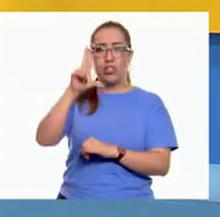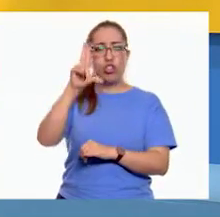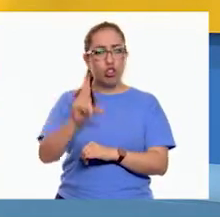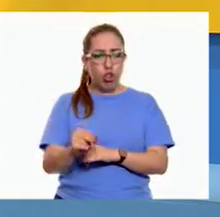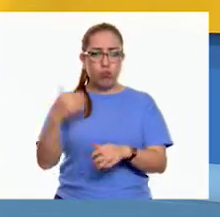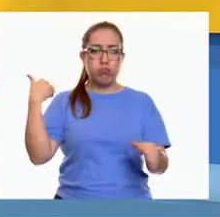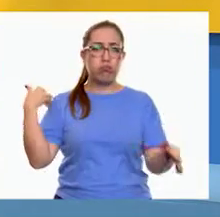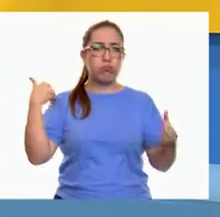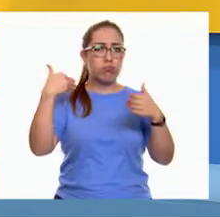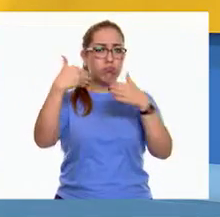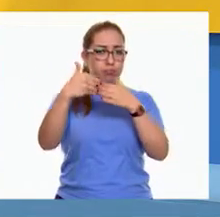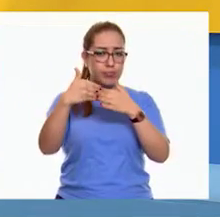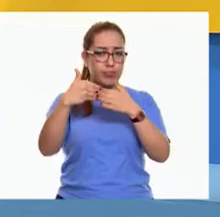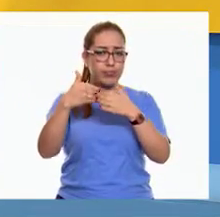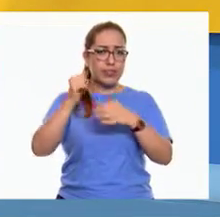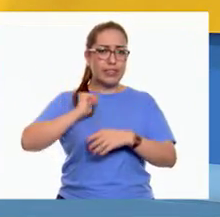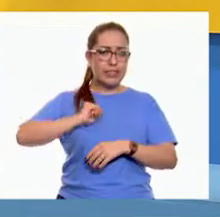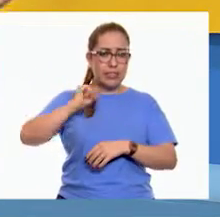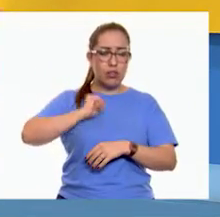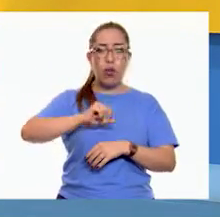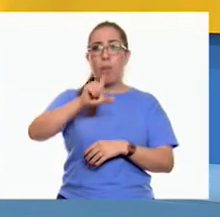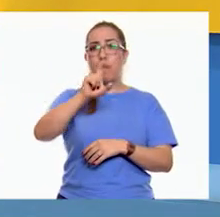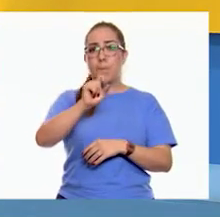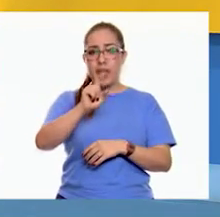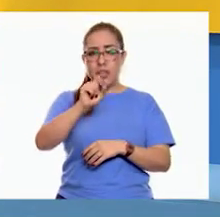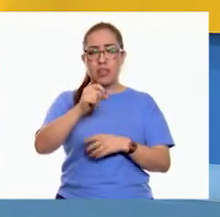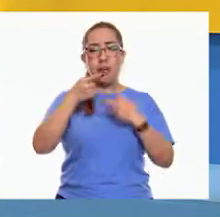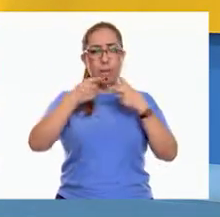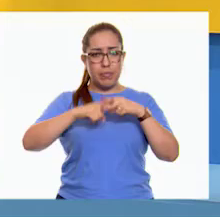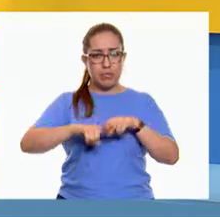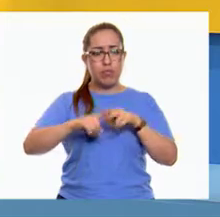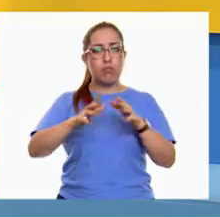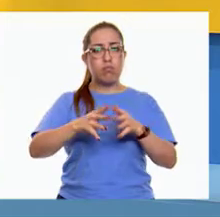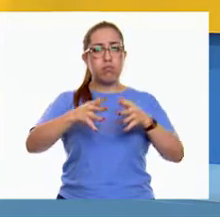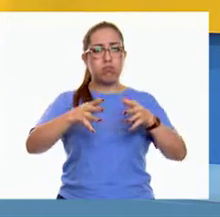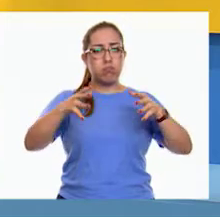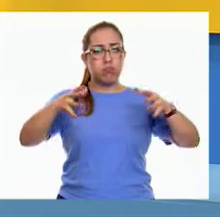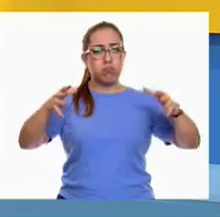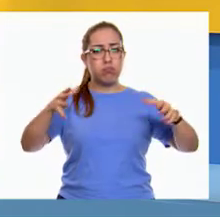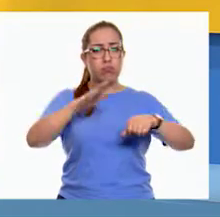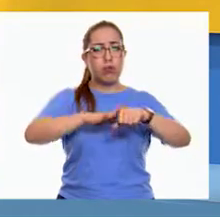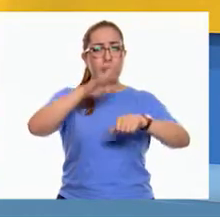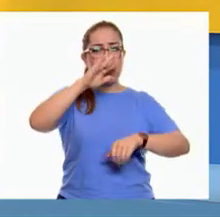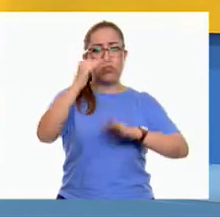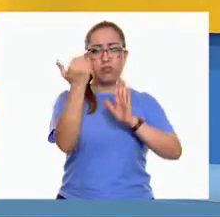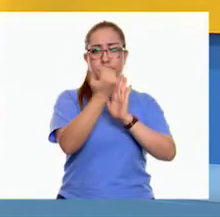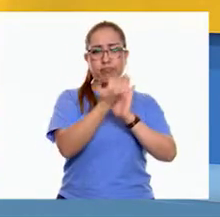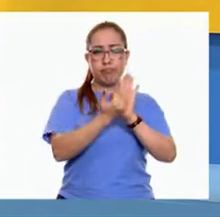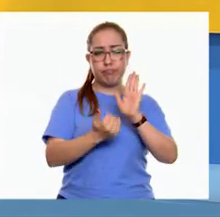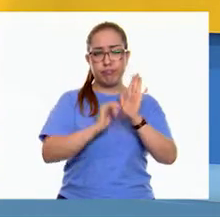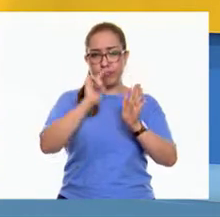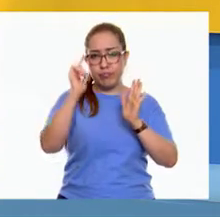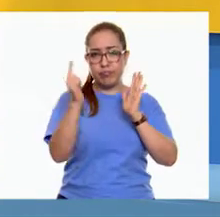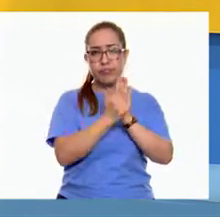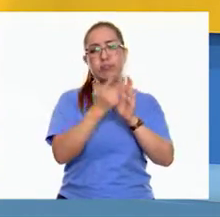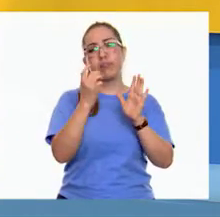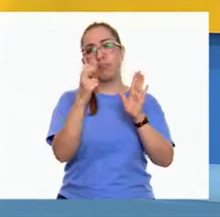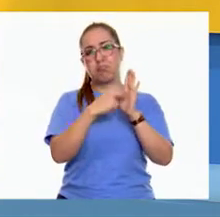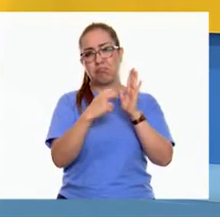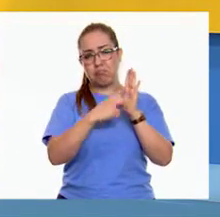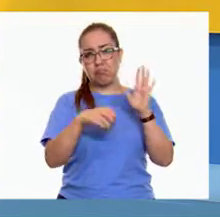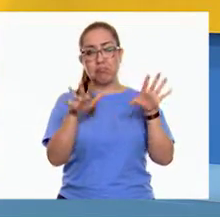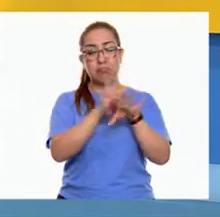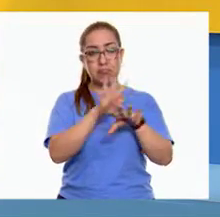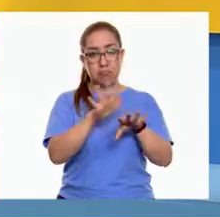siglo XX fue cambiando, ampliando sus alcances y ajustando sus principios, los principios que la orientan, de acuerdo al proyecto